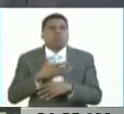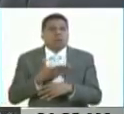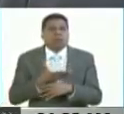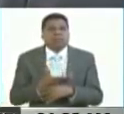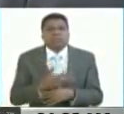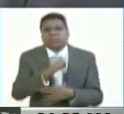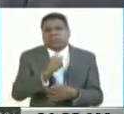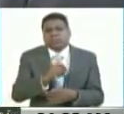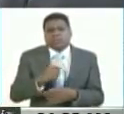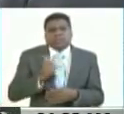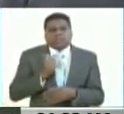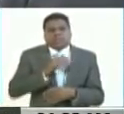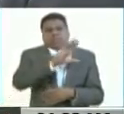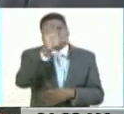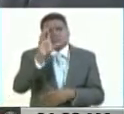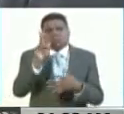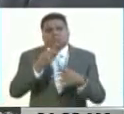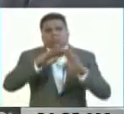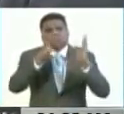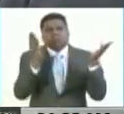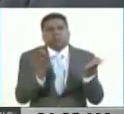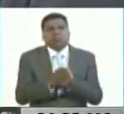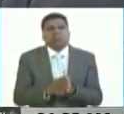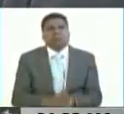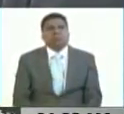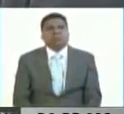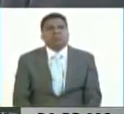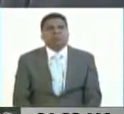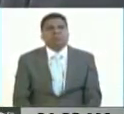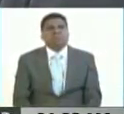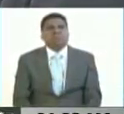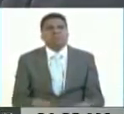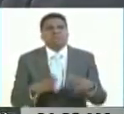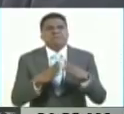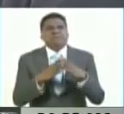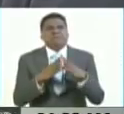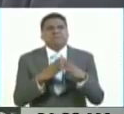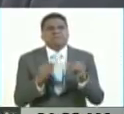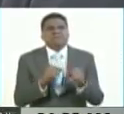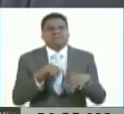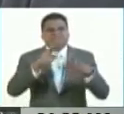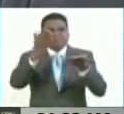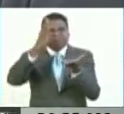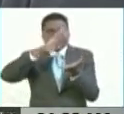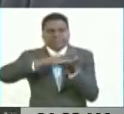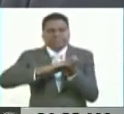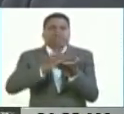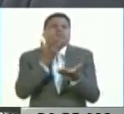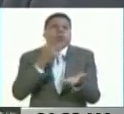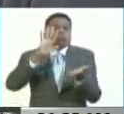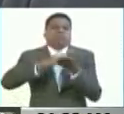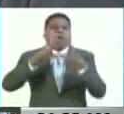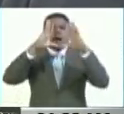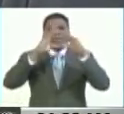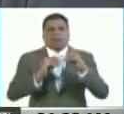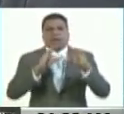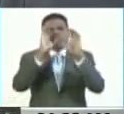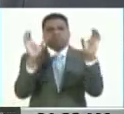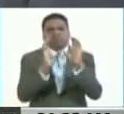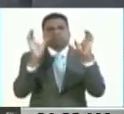cualquier parte del mundo. De hecho, hay redes sociales que están totalmente, a pesar que uno las cierra, todavía continúa eso allí, por ahí en las nubes,